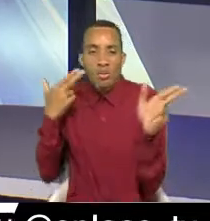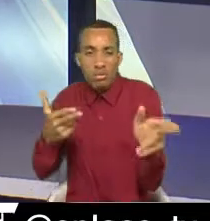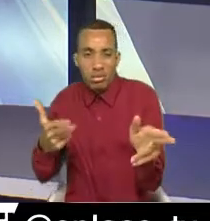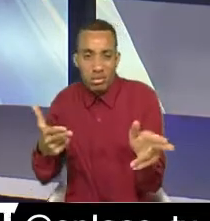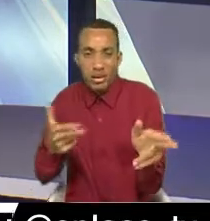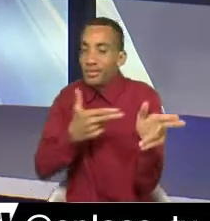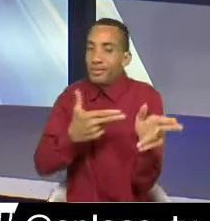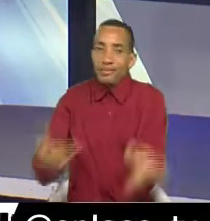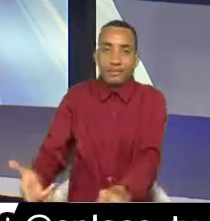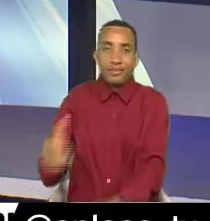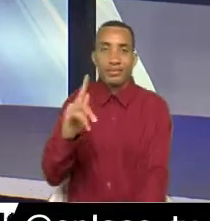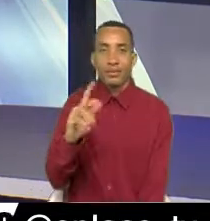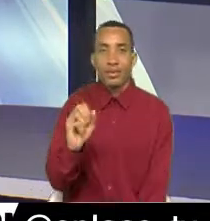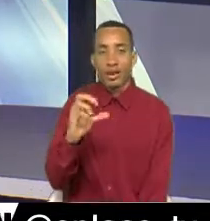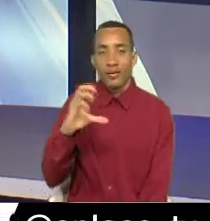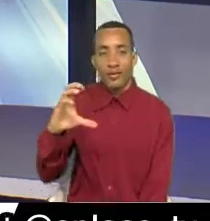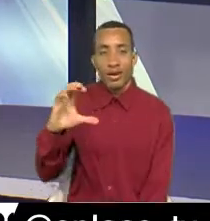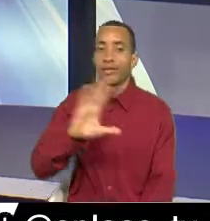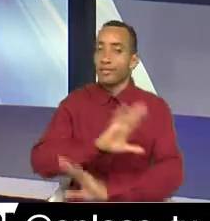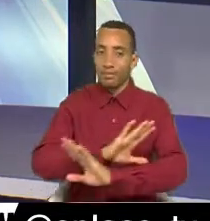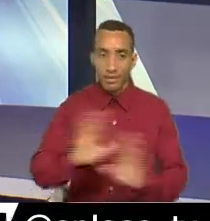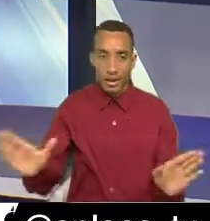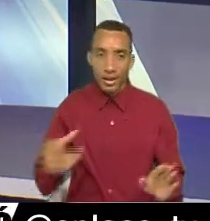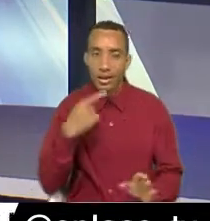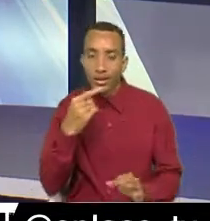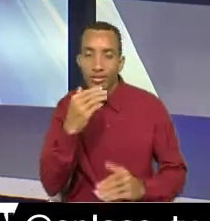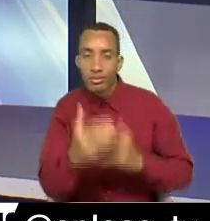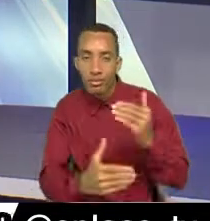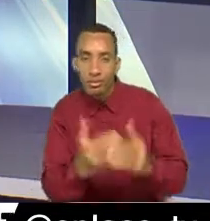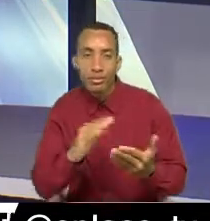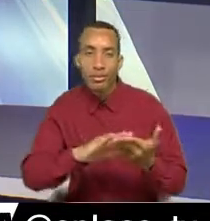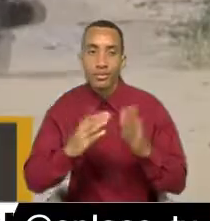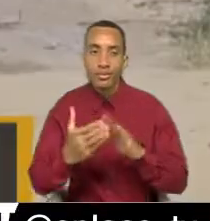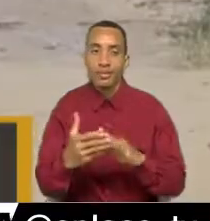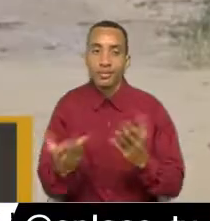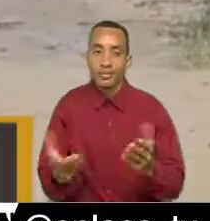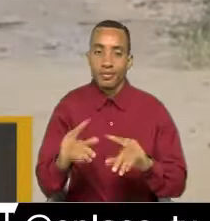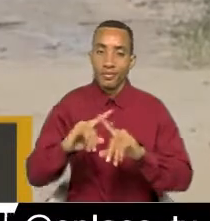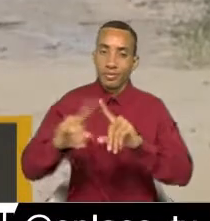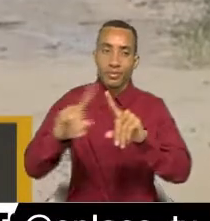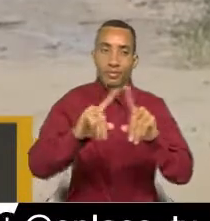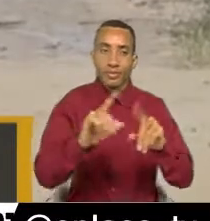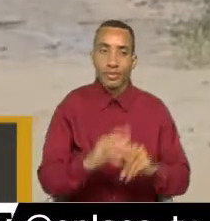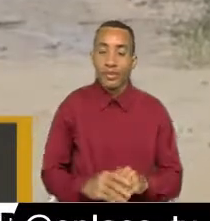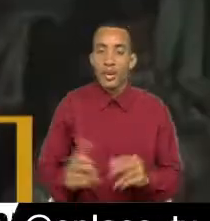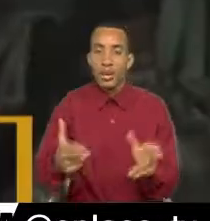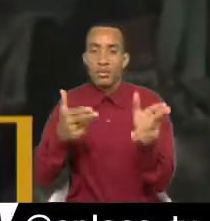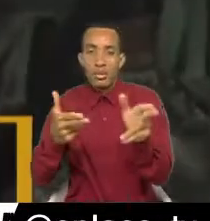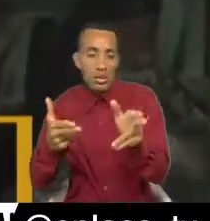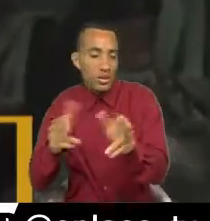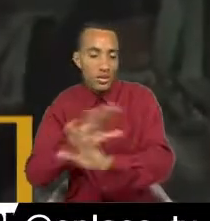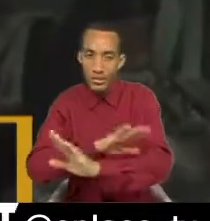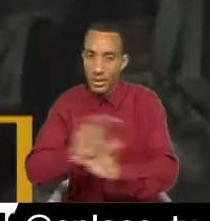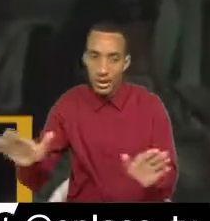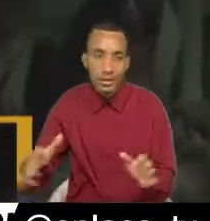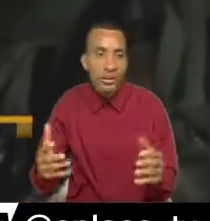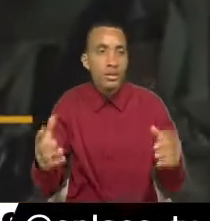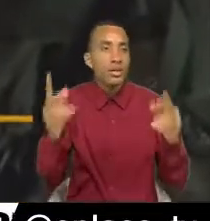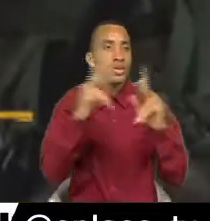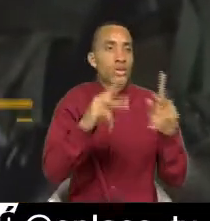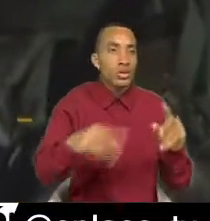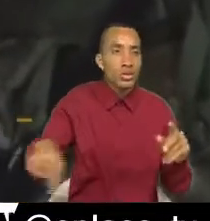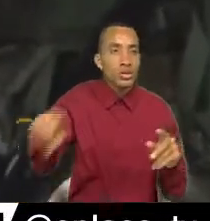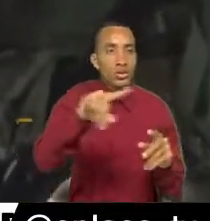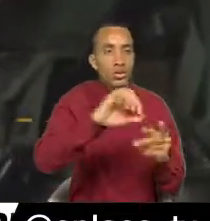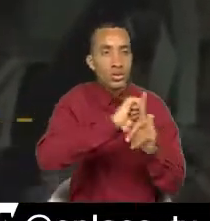iniciativas de formación que han emprendido en medio del proceso de paz. Dinamizar la reincorporación en la región y definir un espacio de diálogo